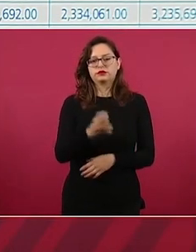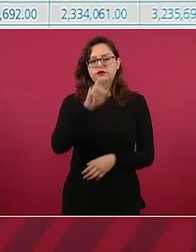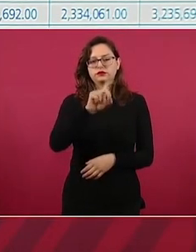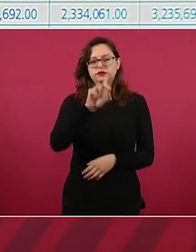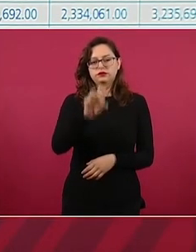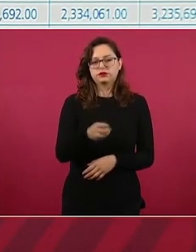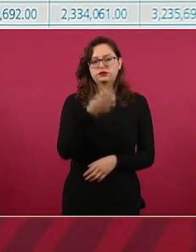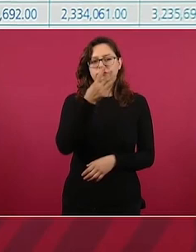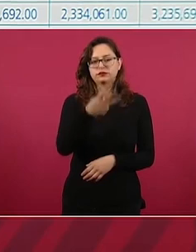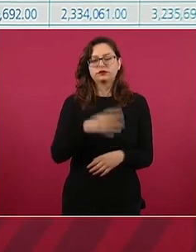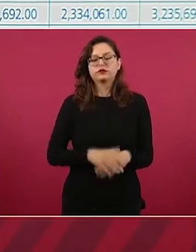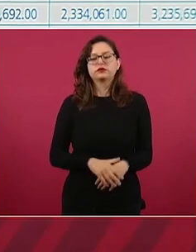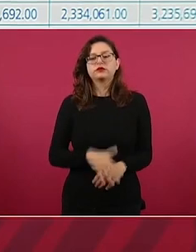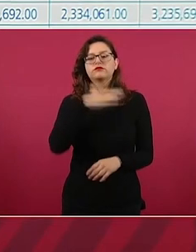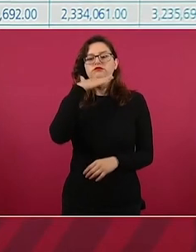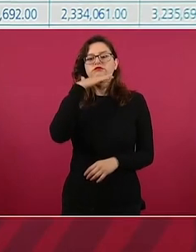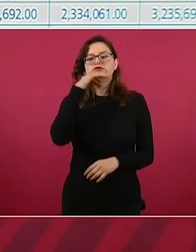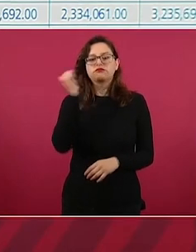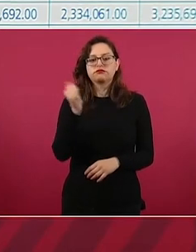2,433,000. Alemania,